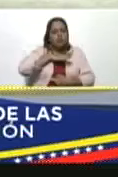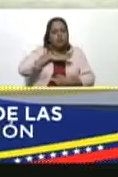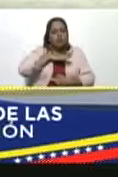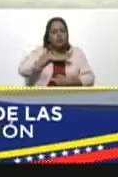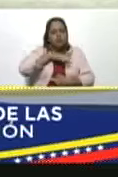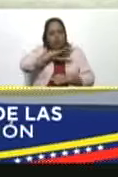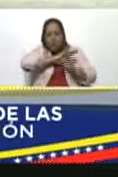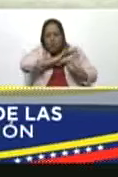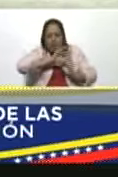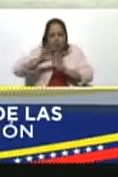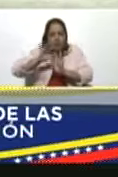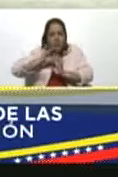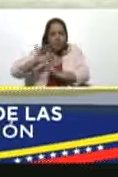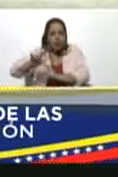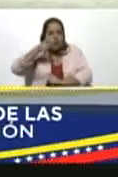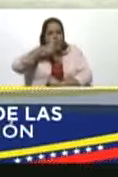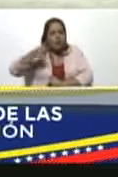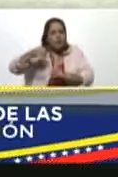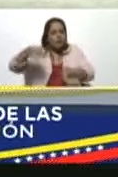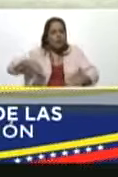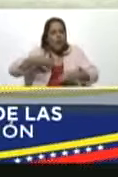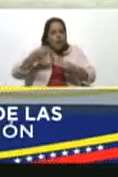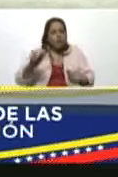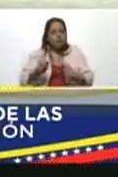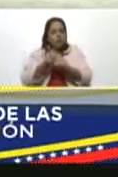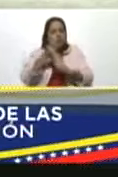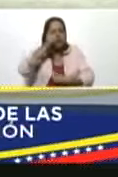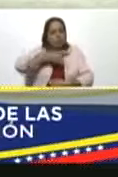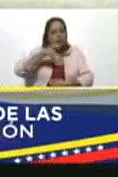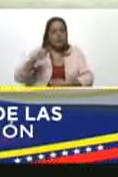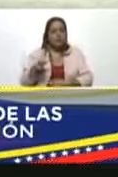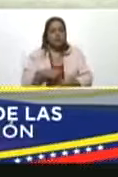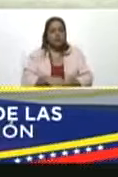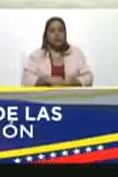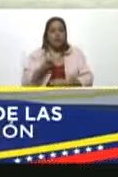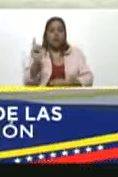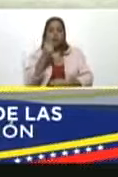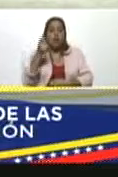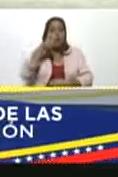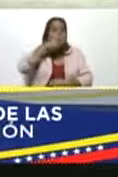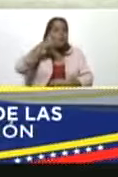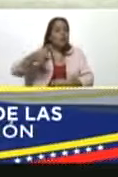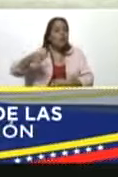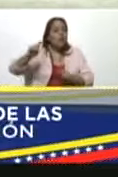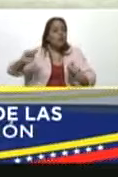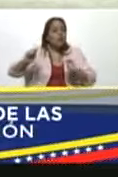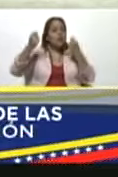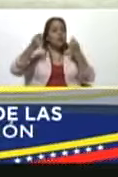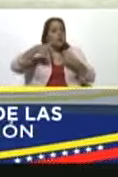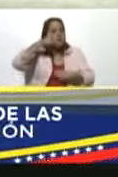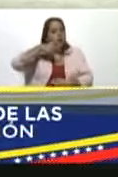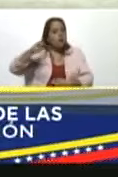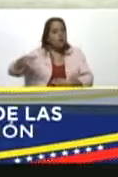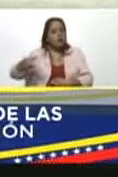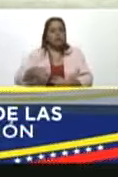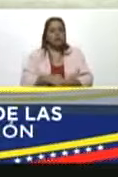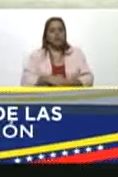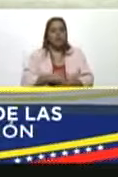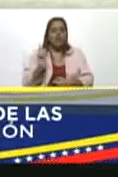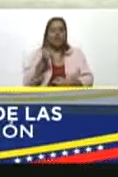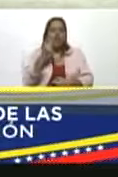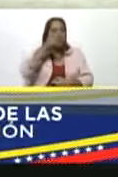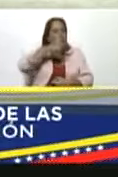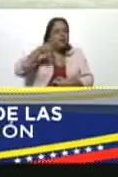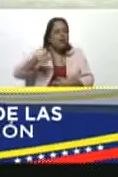pueblo, siempre con el pueblo. Solo el pueblo salva al pueblo, solo